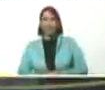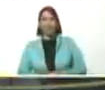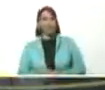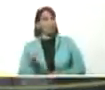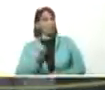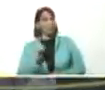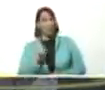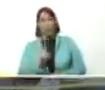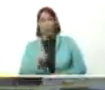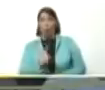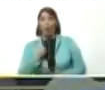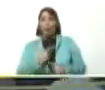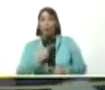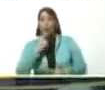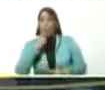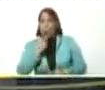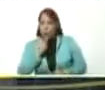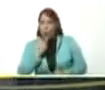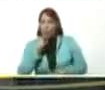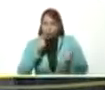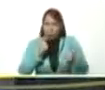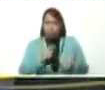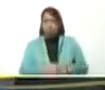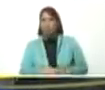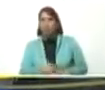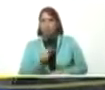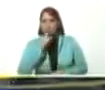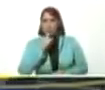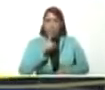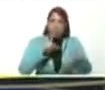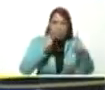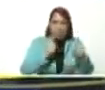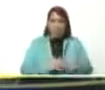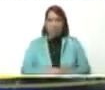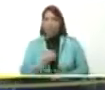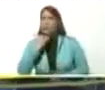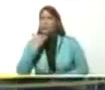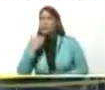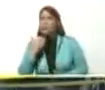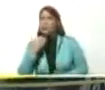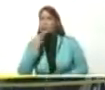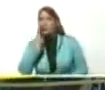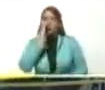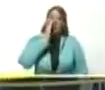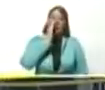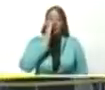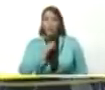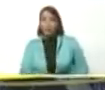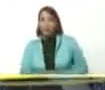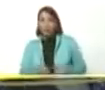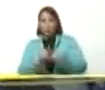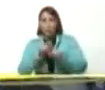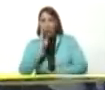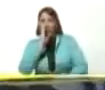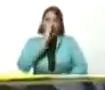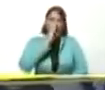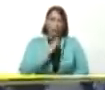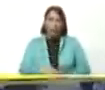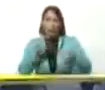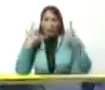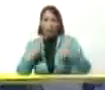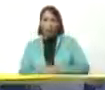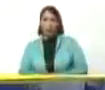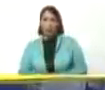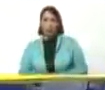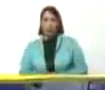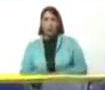así no, tiene ese bajito. La Guaira. Así, así como soplándole a uno en el oído. Vamos a entrenar aquí